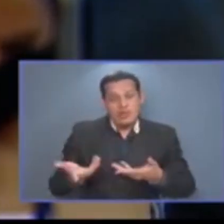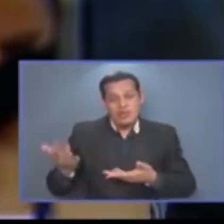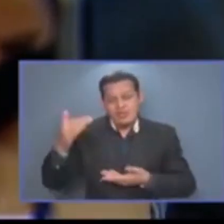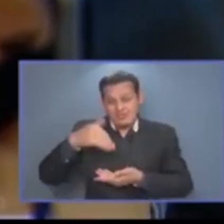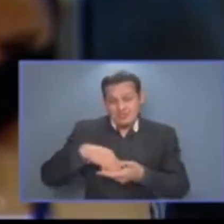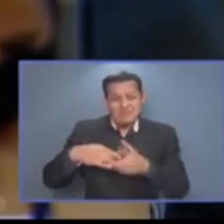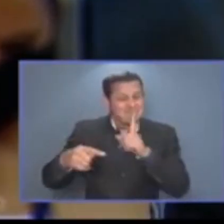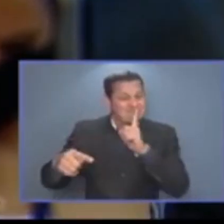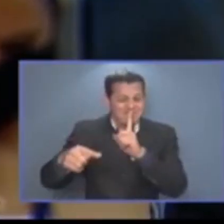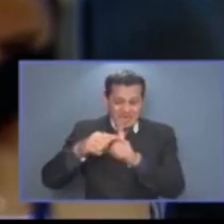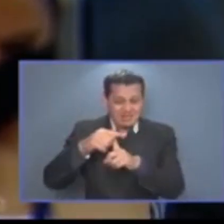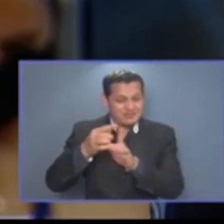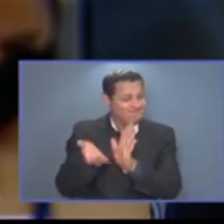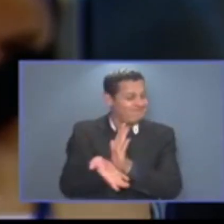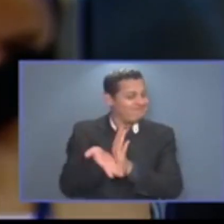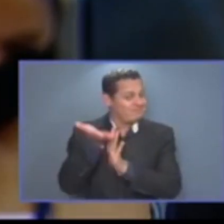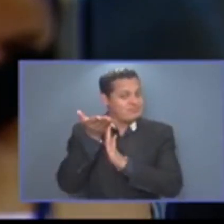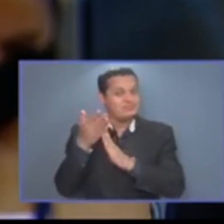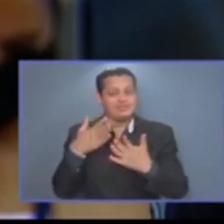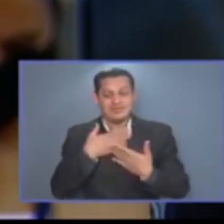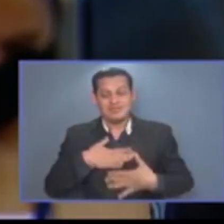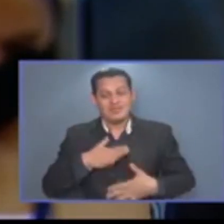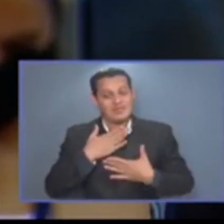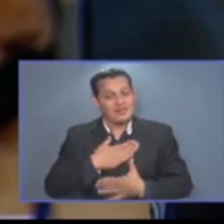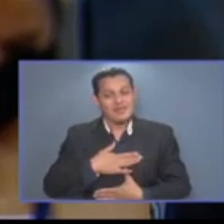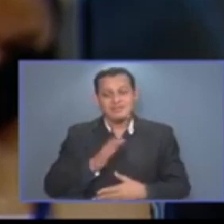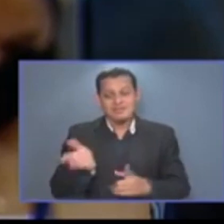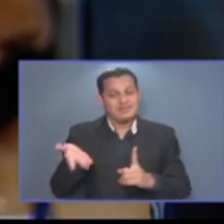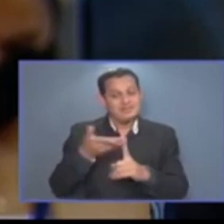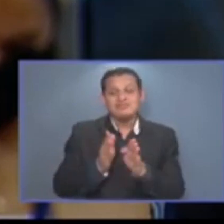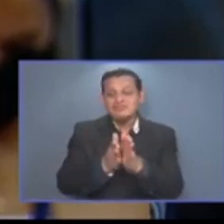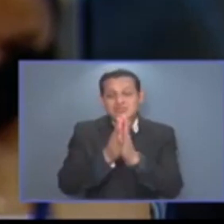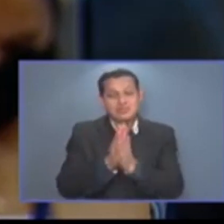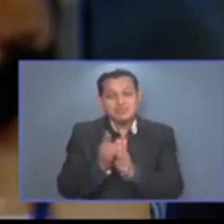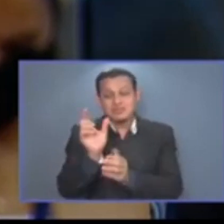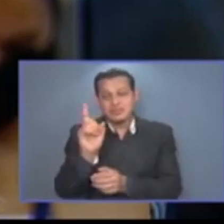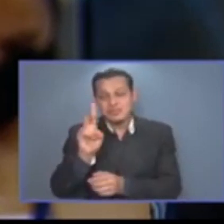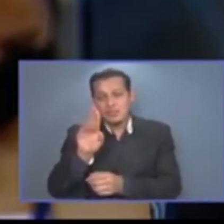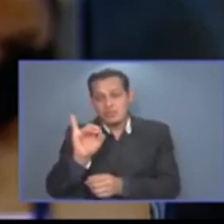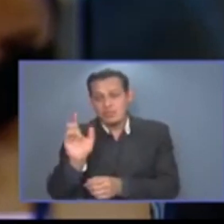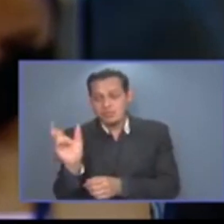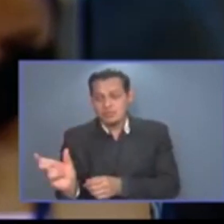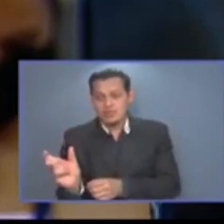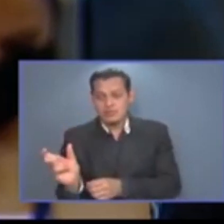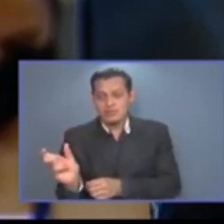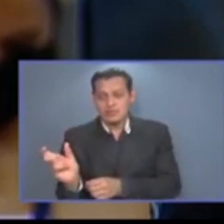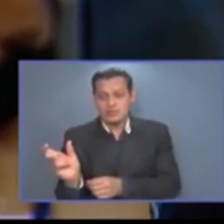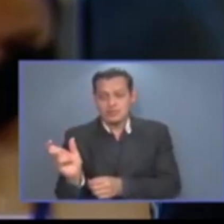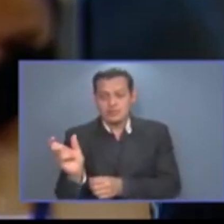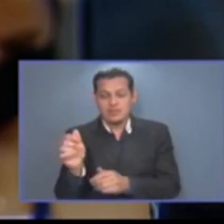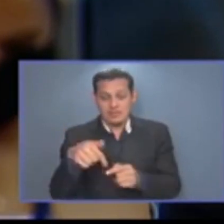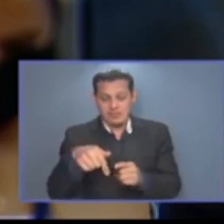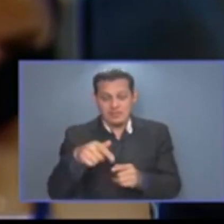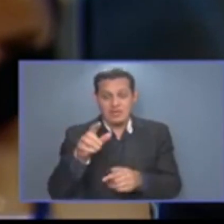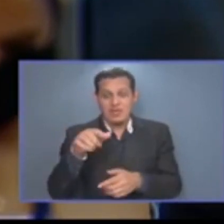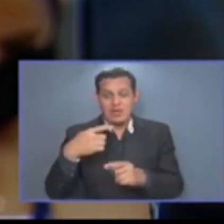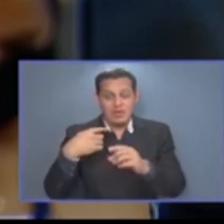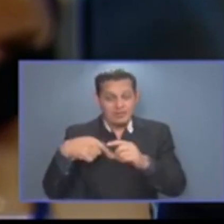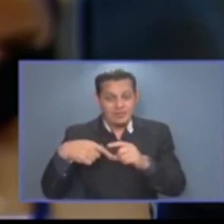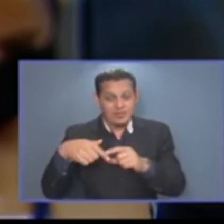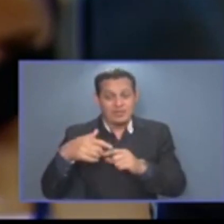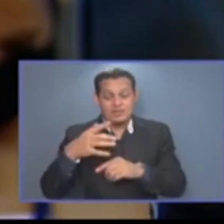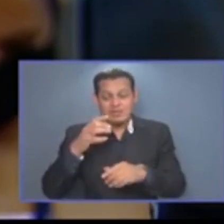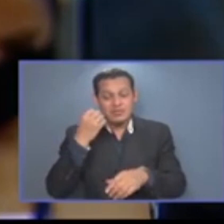más todavía el poder estar solicitando su DUI a través de un correo. Creo que